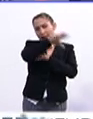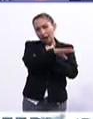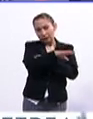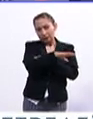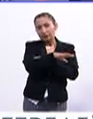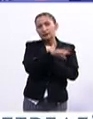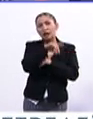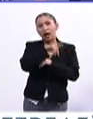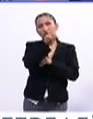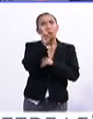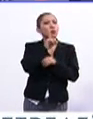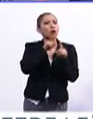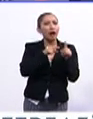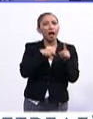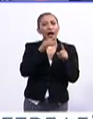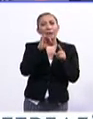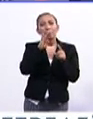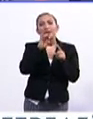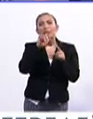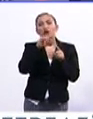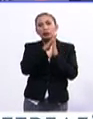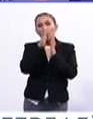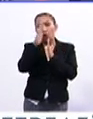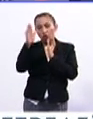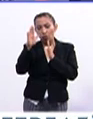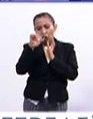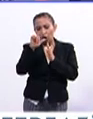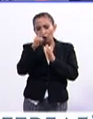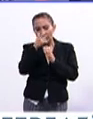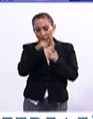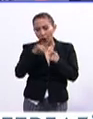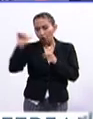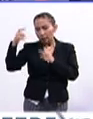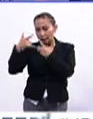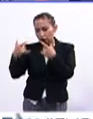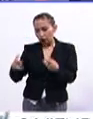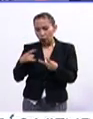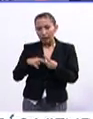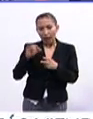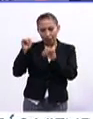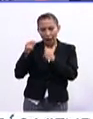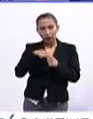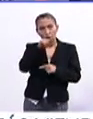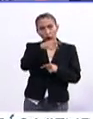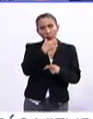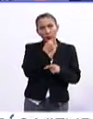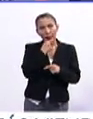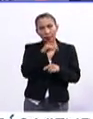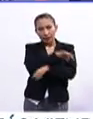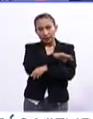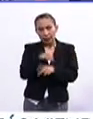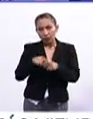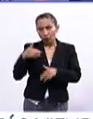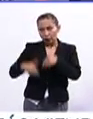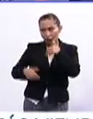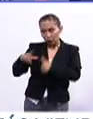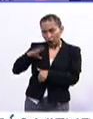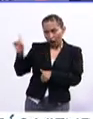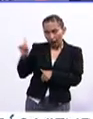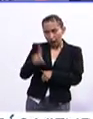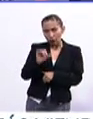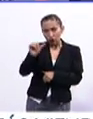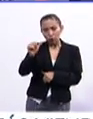todos. Está una chica que es de bibliotecología, otra que viene de historia del arte, un chico de diseño, de teatro